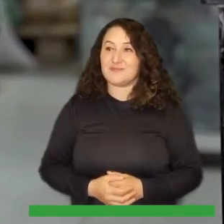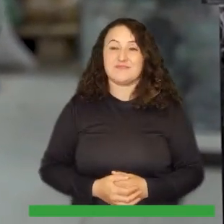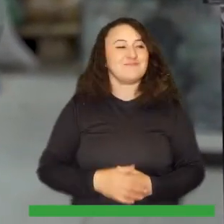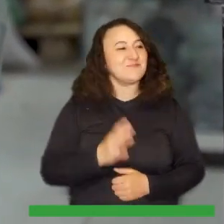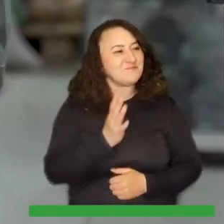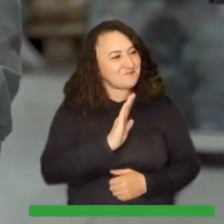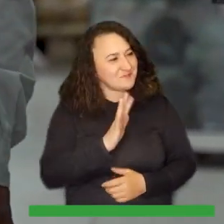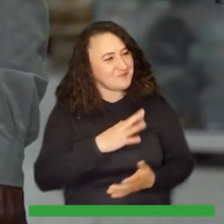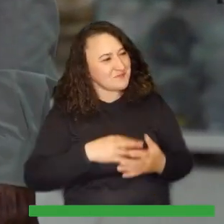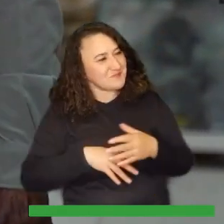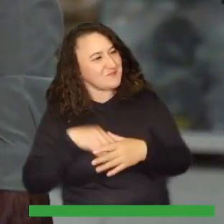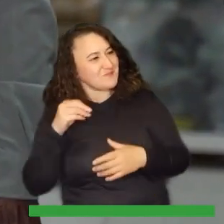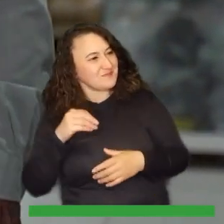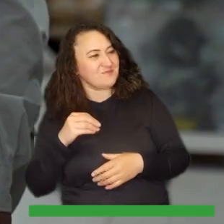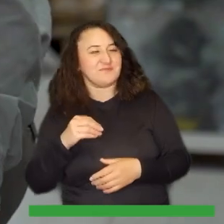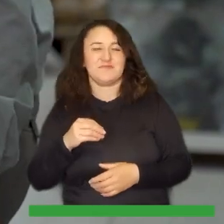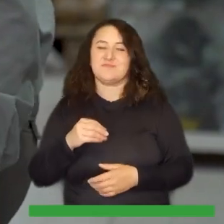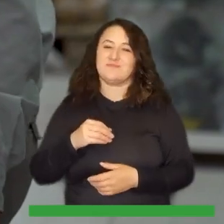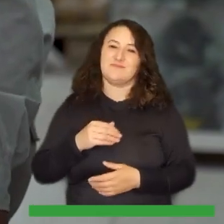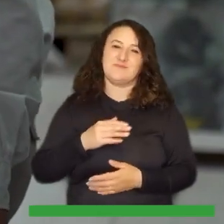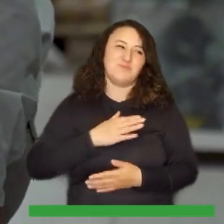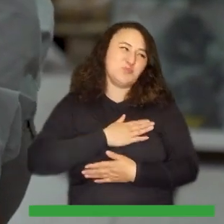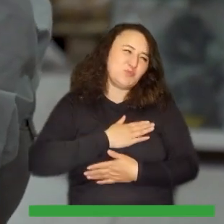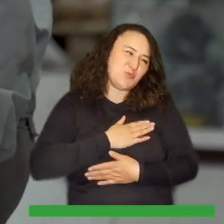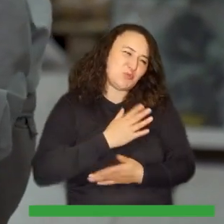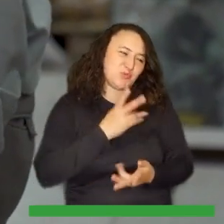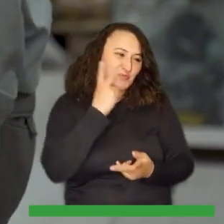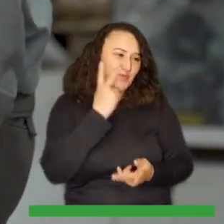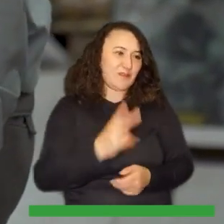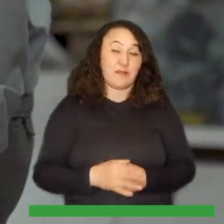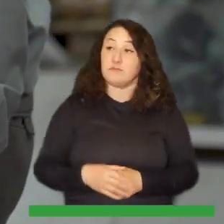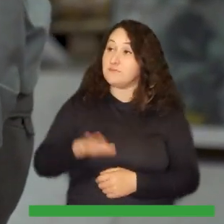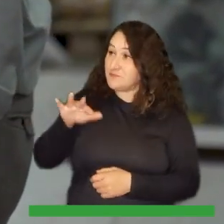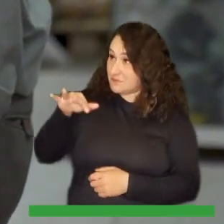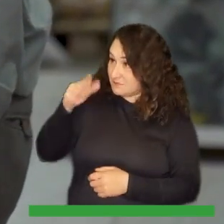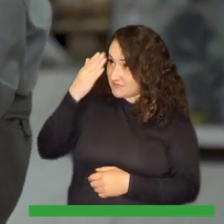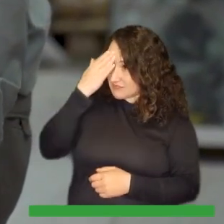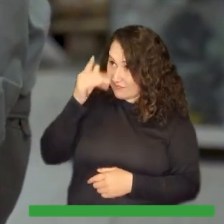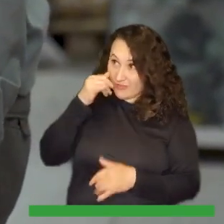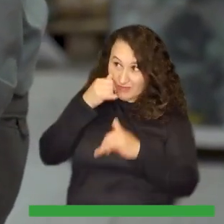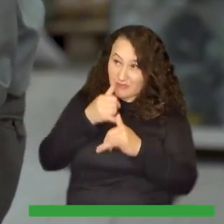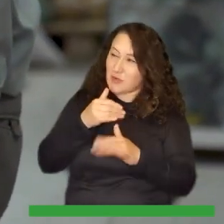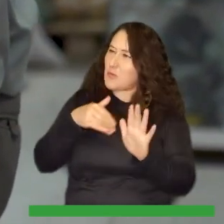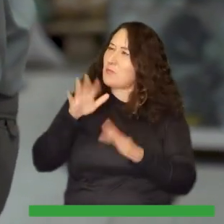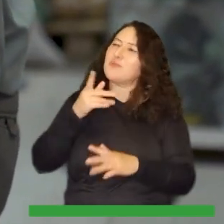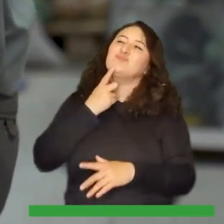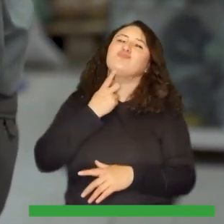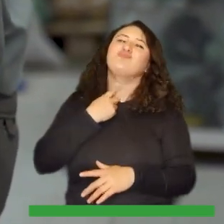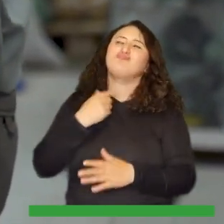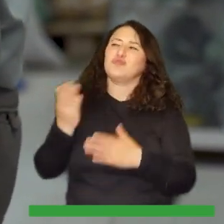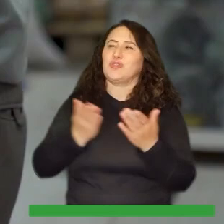yo me despido. Pues, mucho gusto verlos. Pero sabe una cosa, ingeniero, lo que más me gusta es que